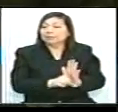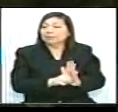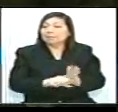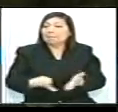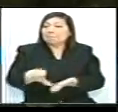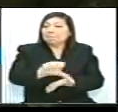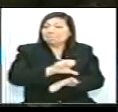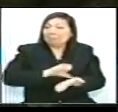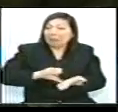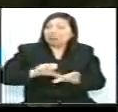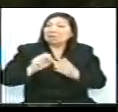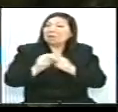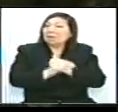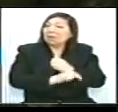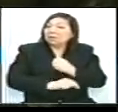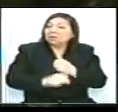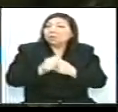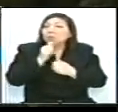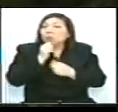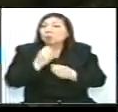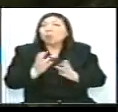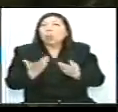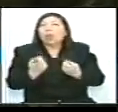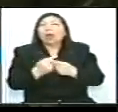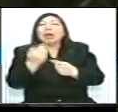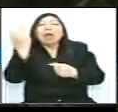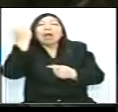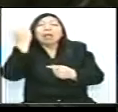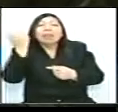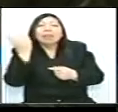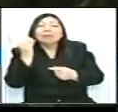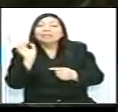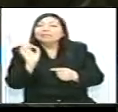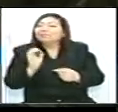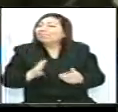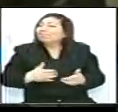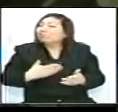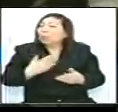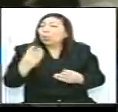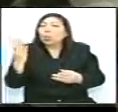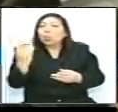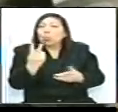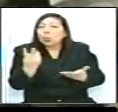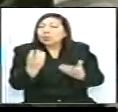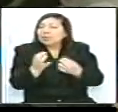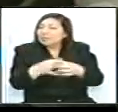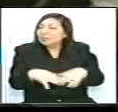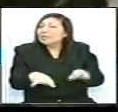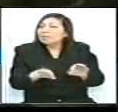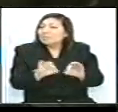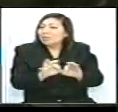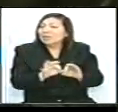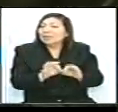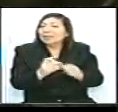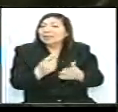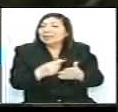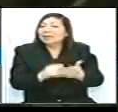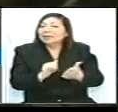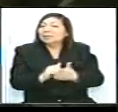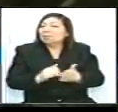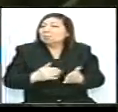parques nacionales, reservas, santuarios, sin posibilidad de utilizar importantes recursos